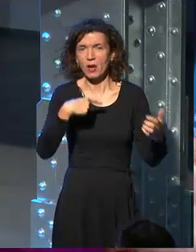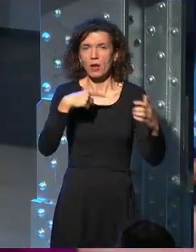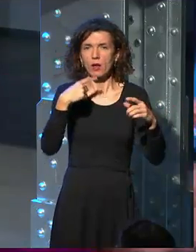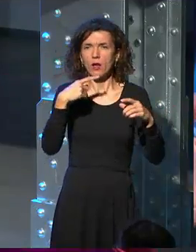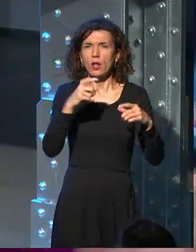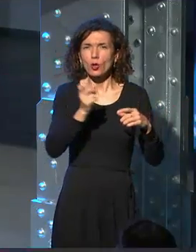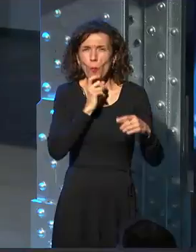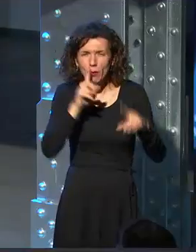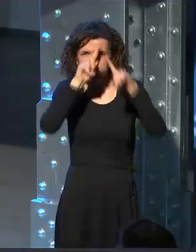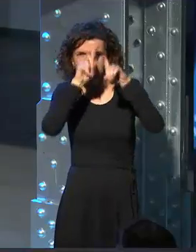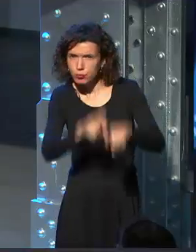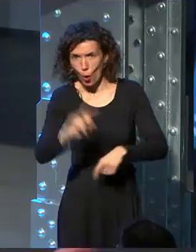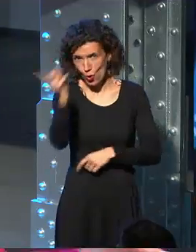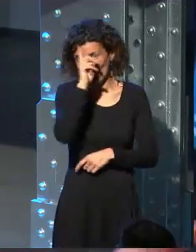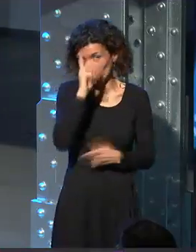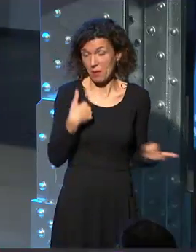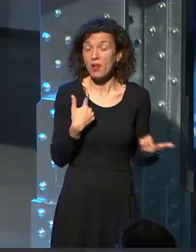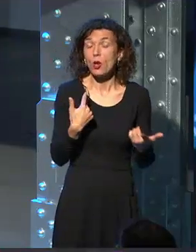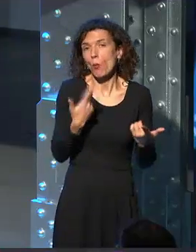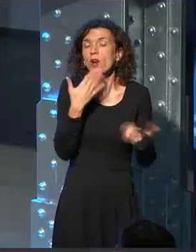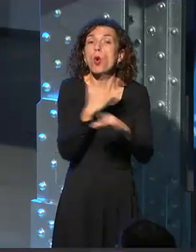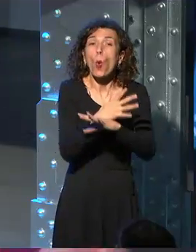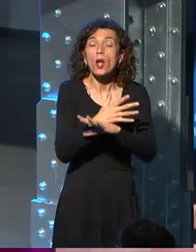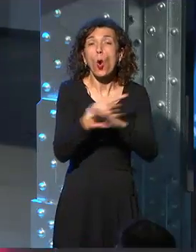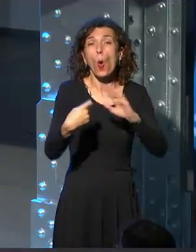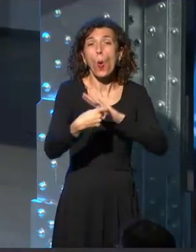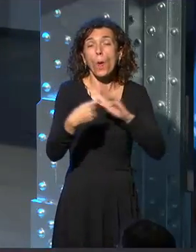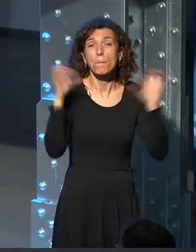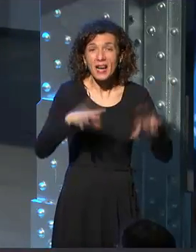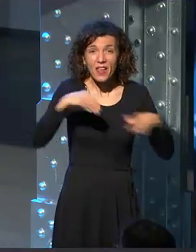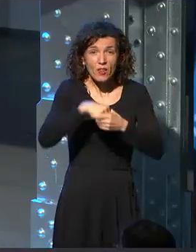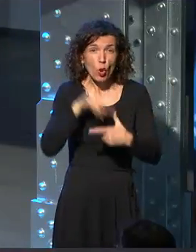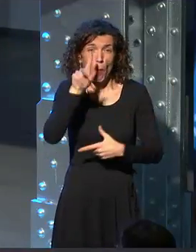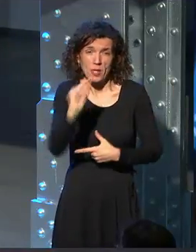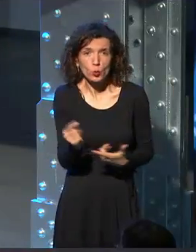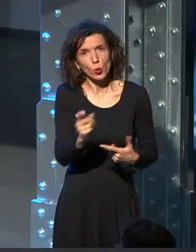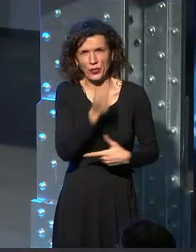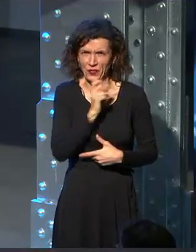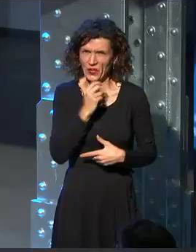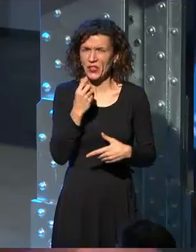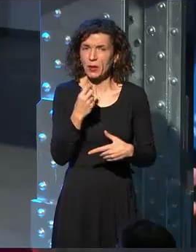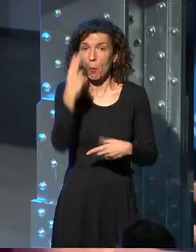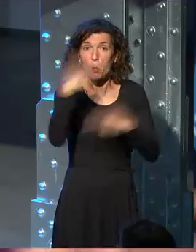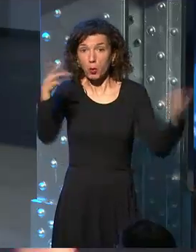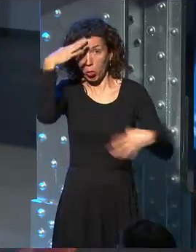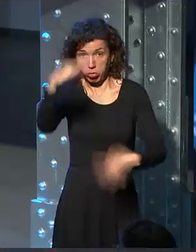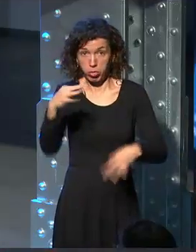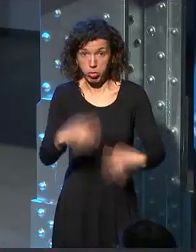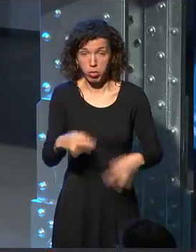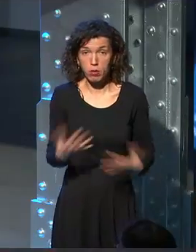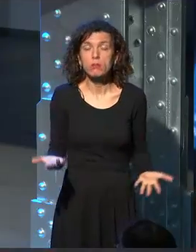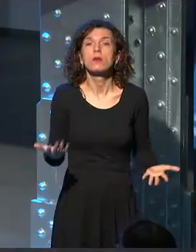2 minutos de un juego de magia en el escenario. Pero sí, al abarcar